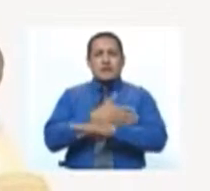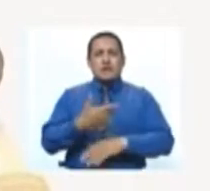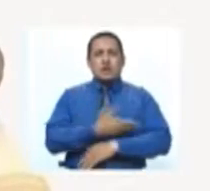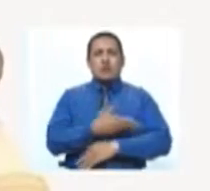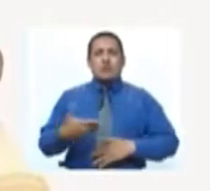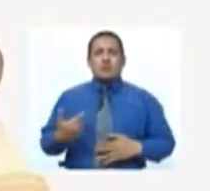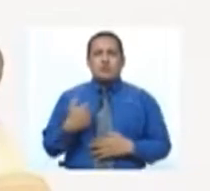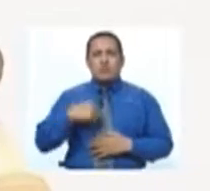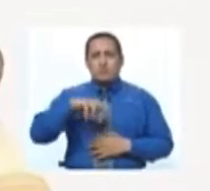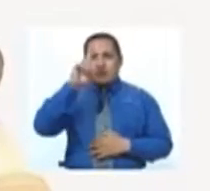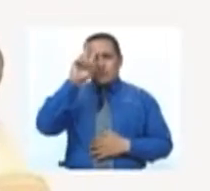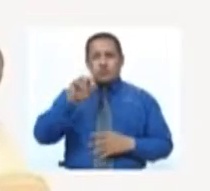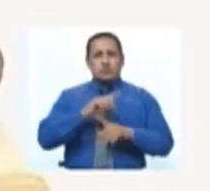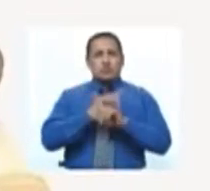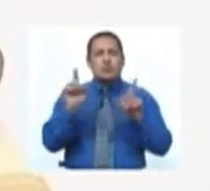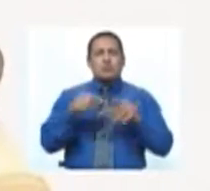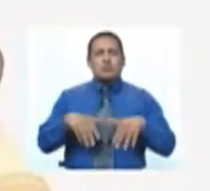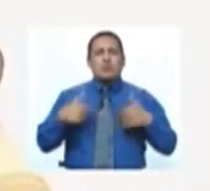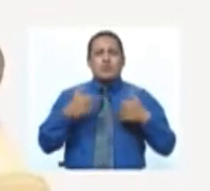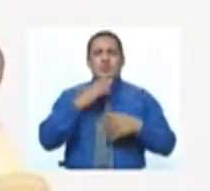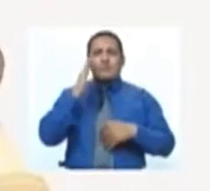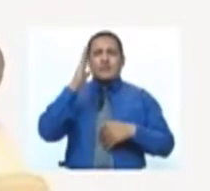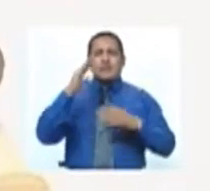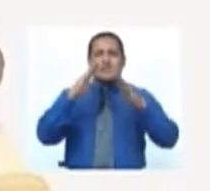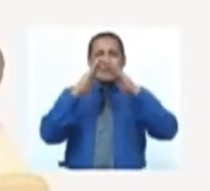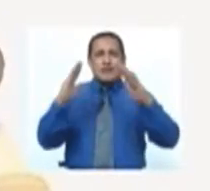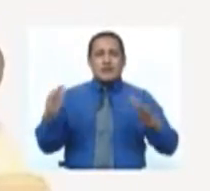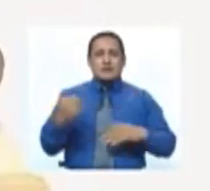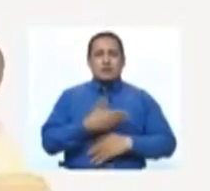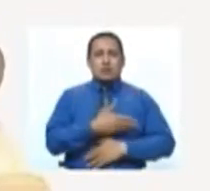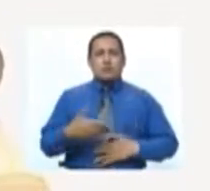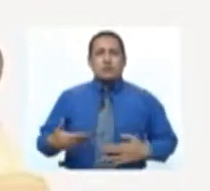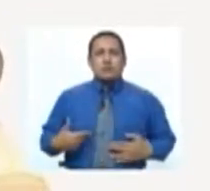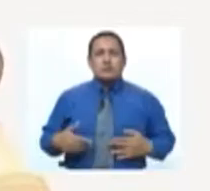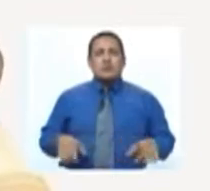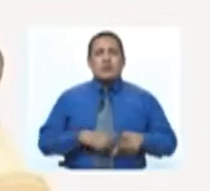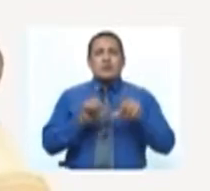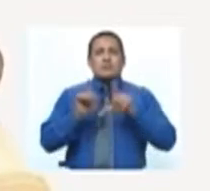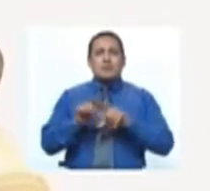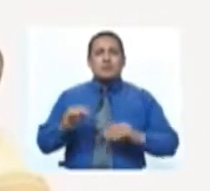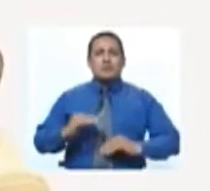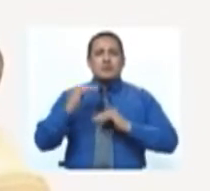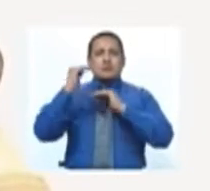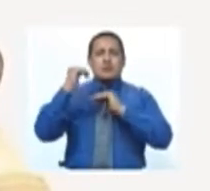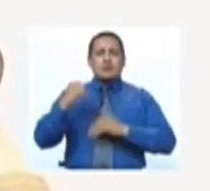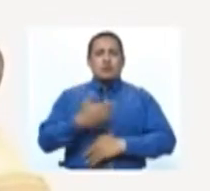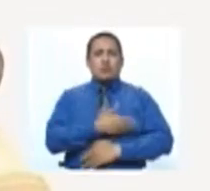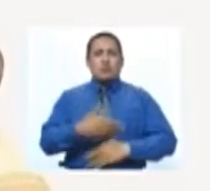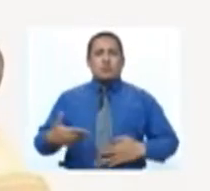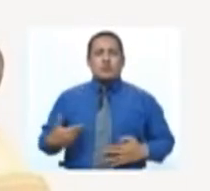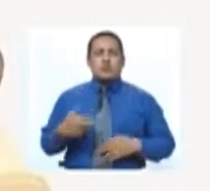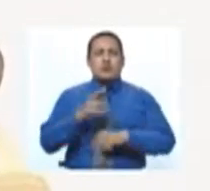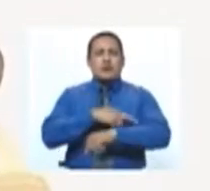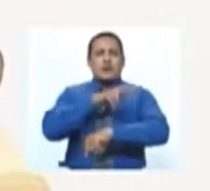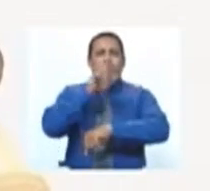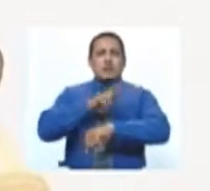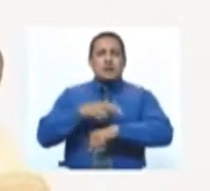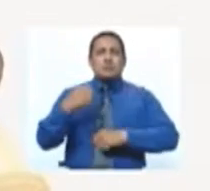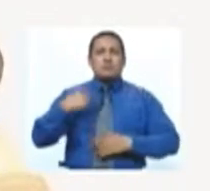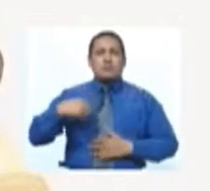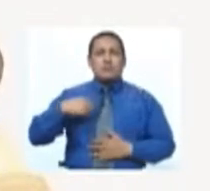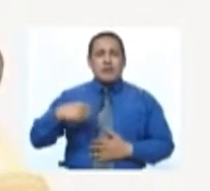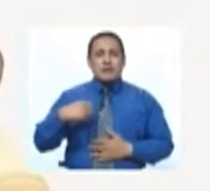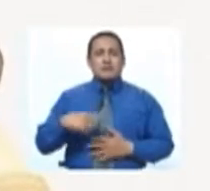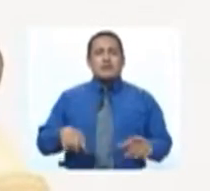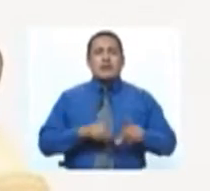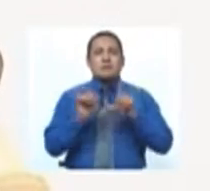Gobierno Nacional no puede disponer del Palacio de Gobierno, también los niveles de gobierno, como los gobiernos regionales y los